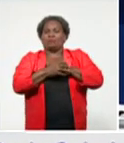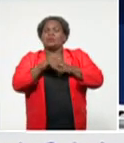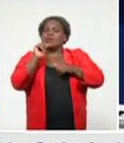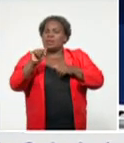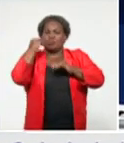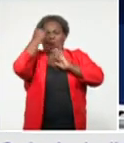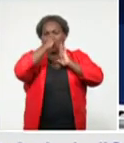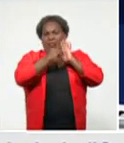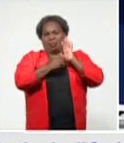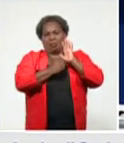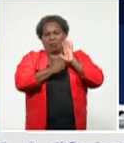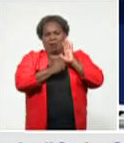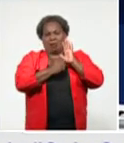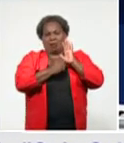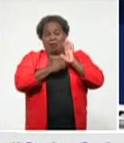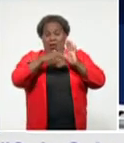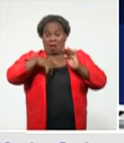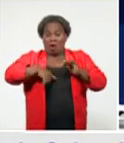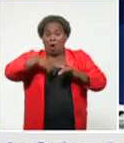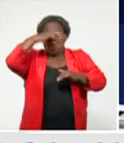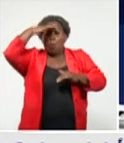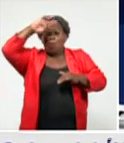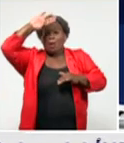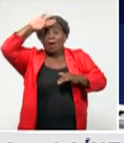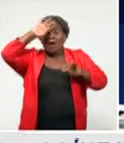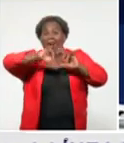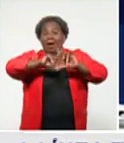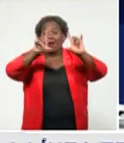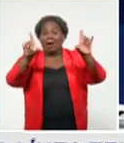característico. En nuestro país, pues,